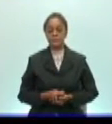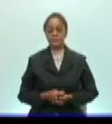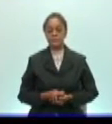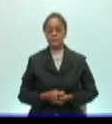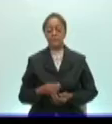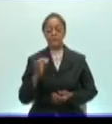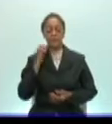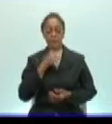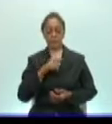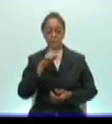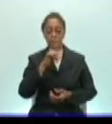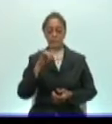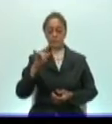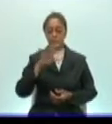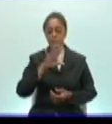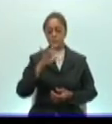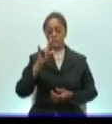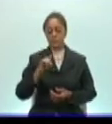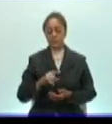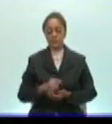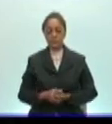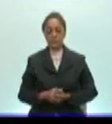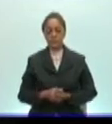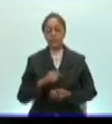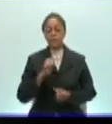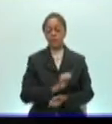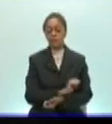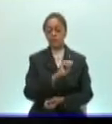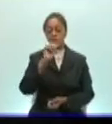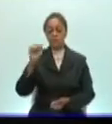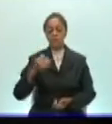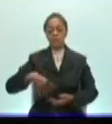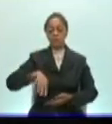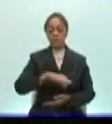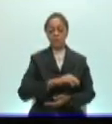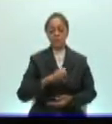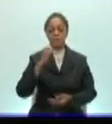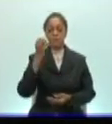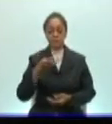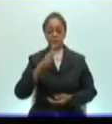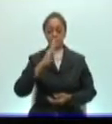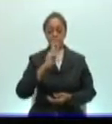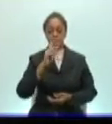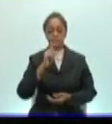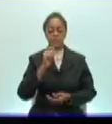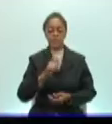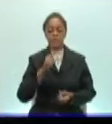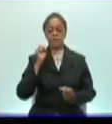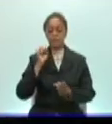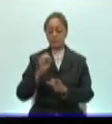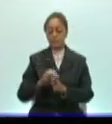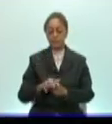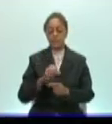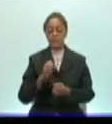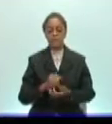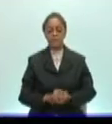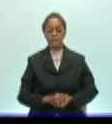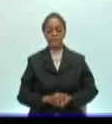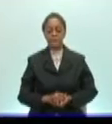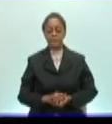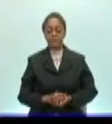Enero de 1959. Con el triunfo sobre la dictadura de Fulgencio Batista, comienza la revolución.